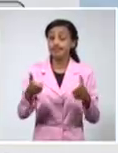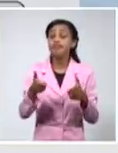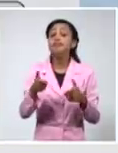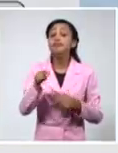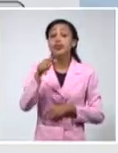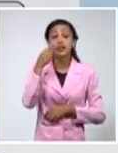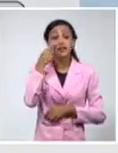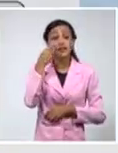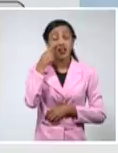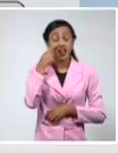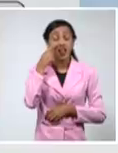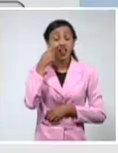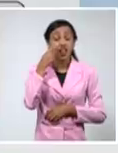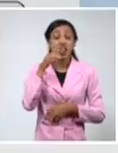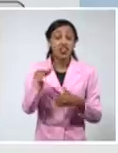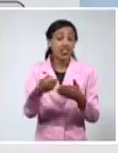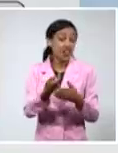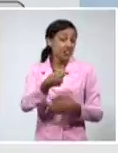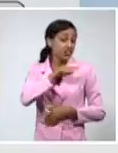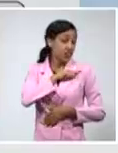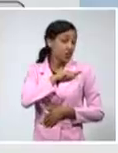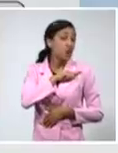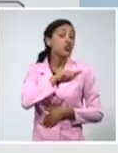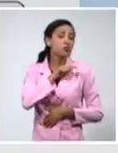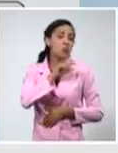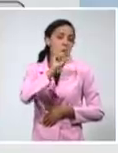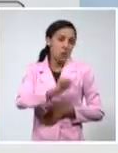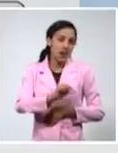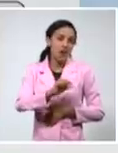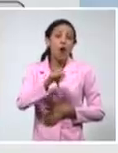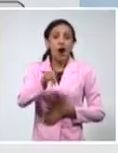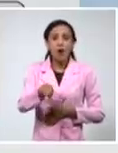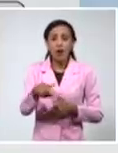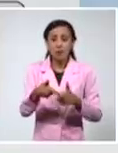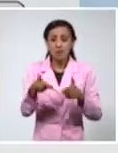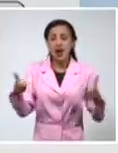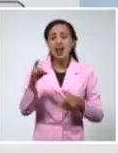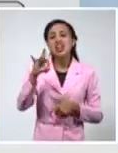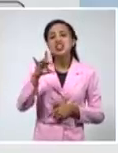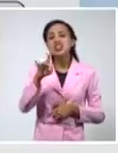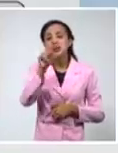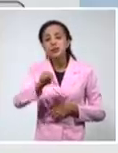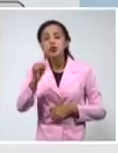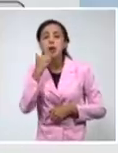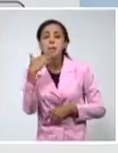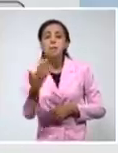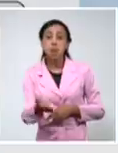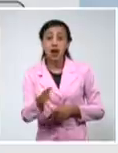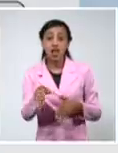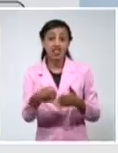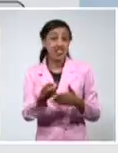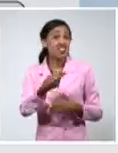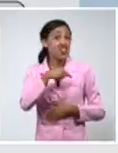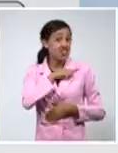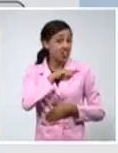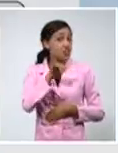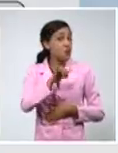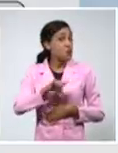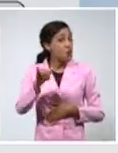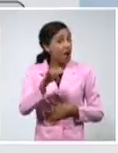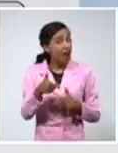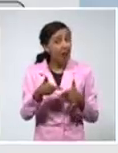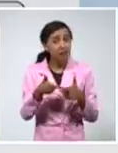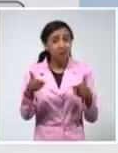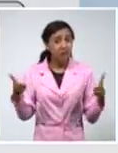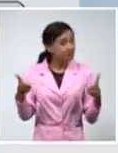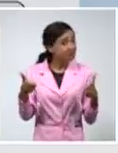del día anterior de 15 casos más, que ya el día anterior fue un día con una jornada de un número